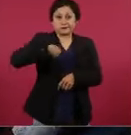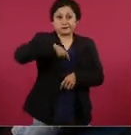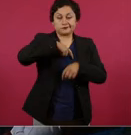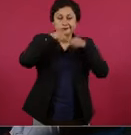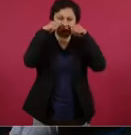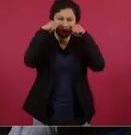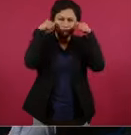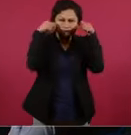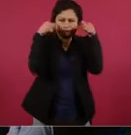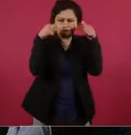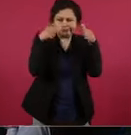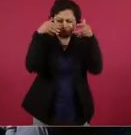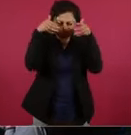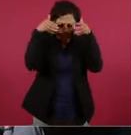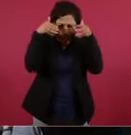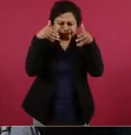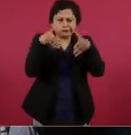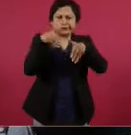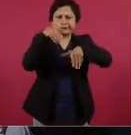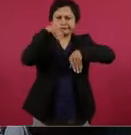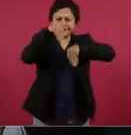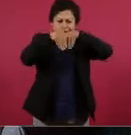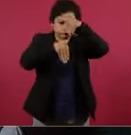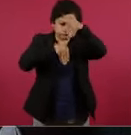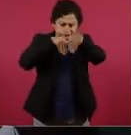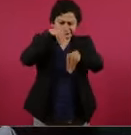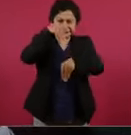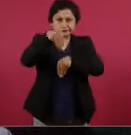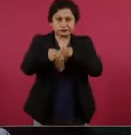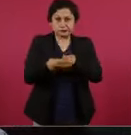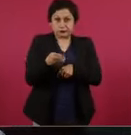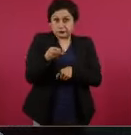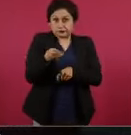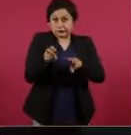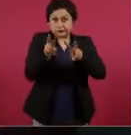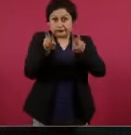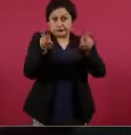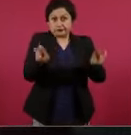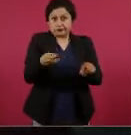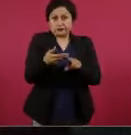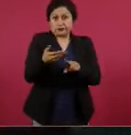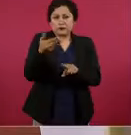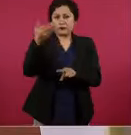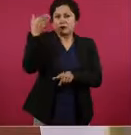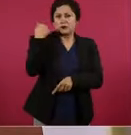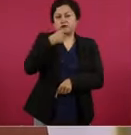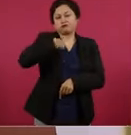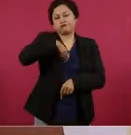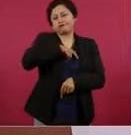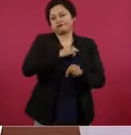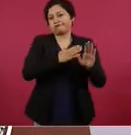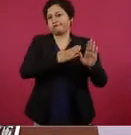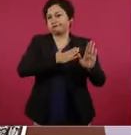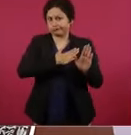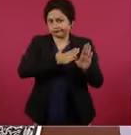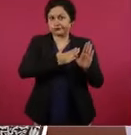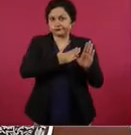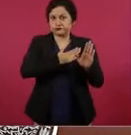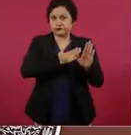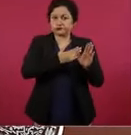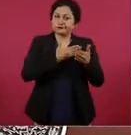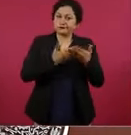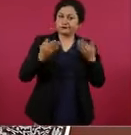para concluir con este compromiso de que funcionen bien los centros de